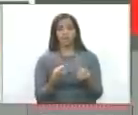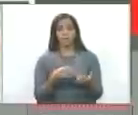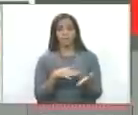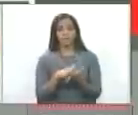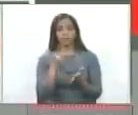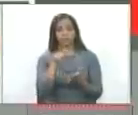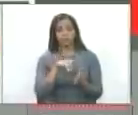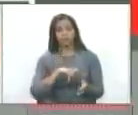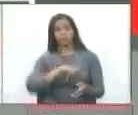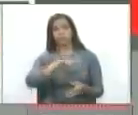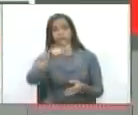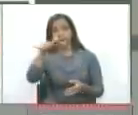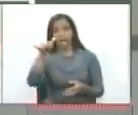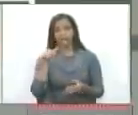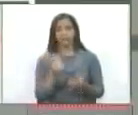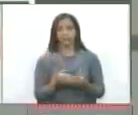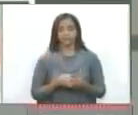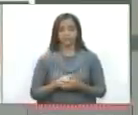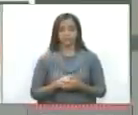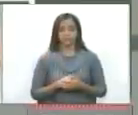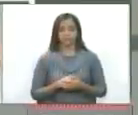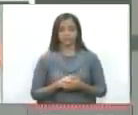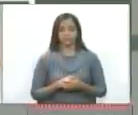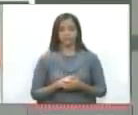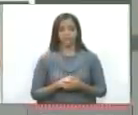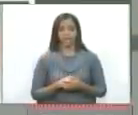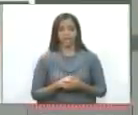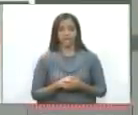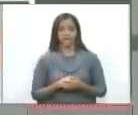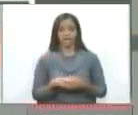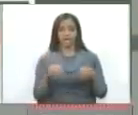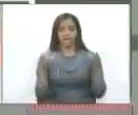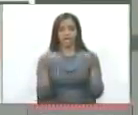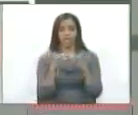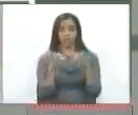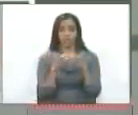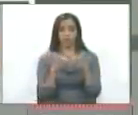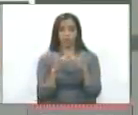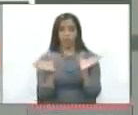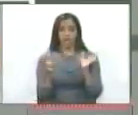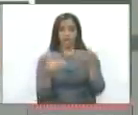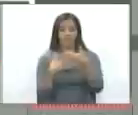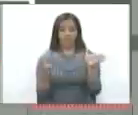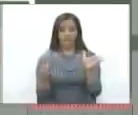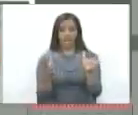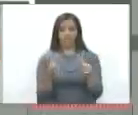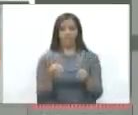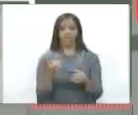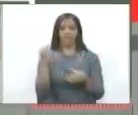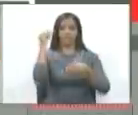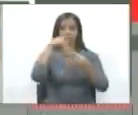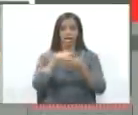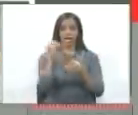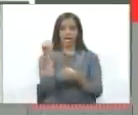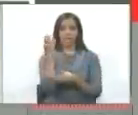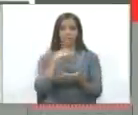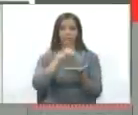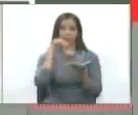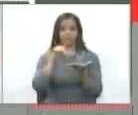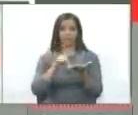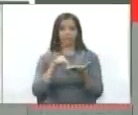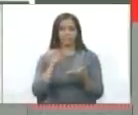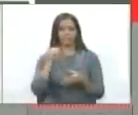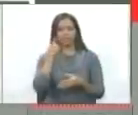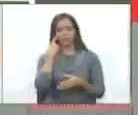estabas por allá, la fracción parlamentaria del Bloque de la Patria se incorporó a la Asamblea Nacional, Diosdado. Sí, yo estuve viendo,